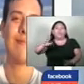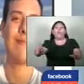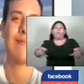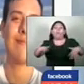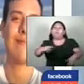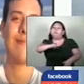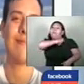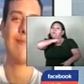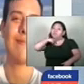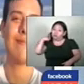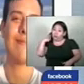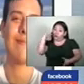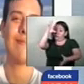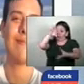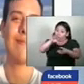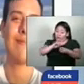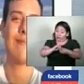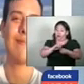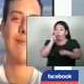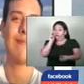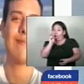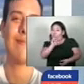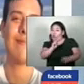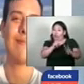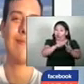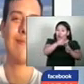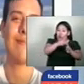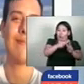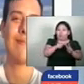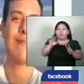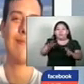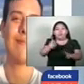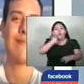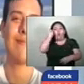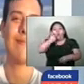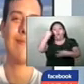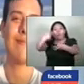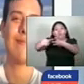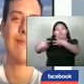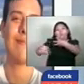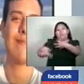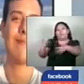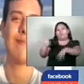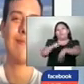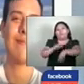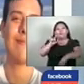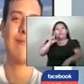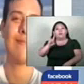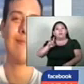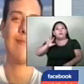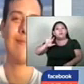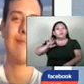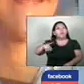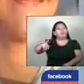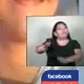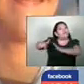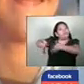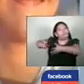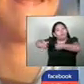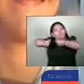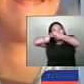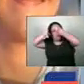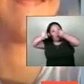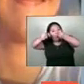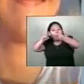víctimas. Sin embargo, en este tipo de casos, la ley penal juvenil establece un máximo de 15 años de internamiento para